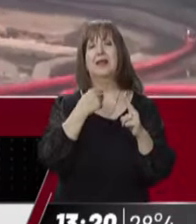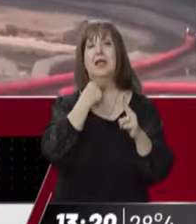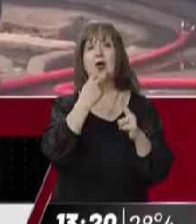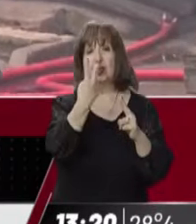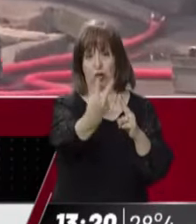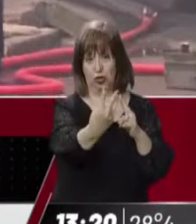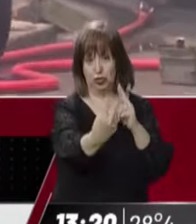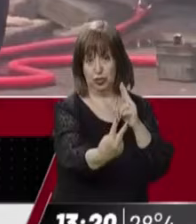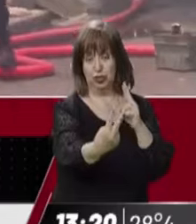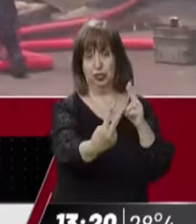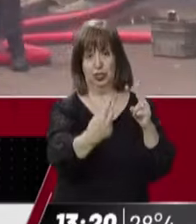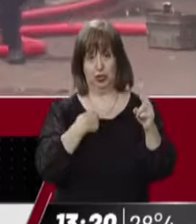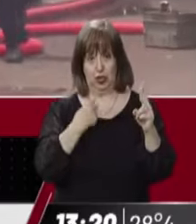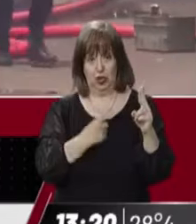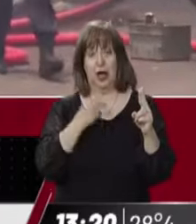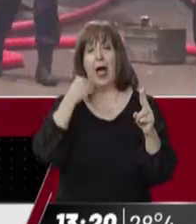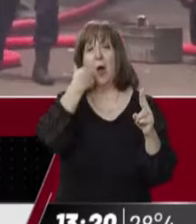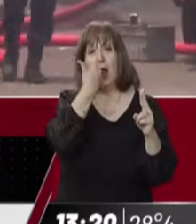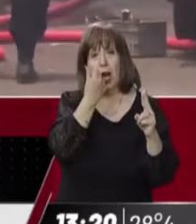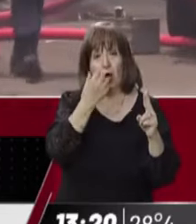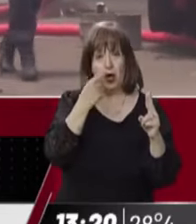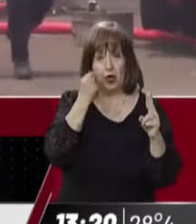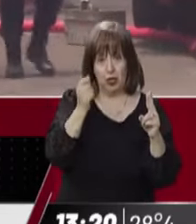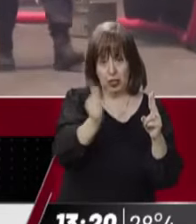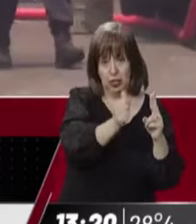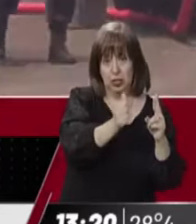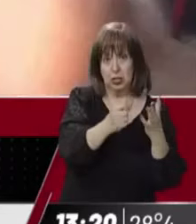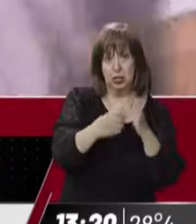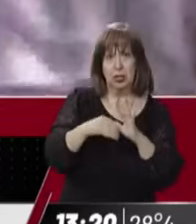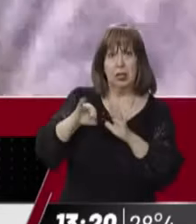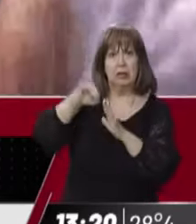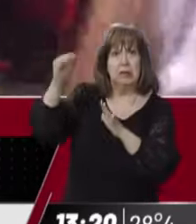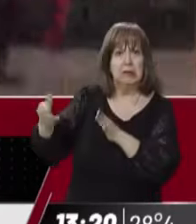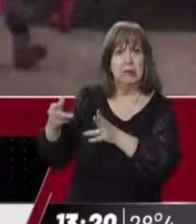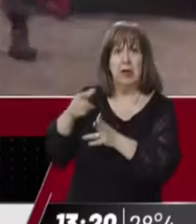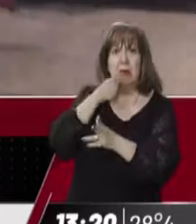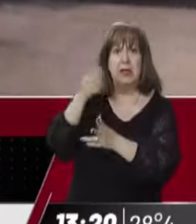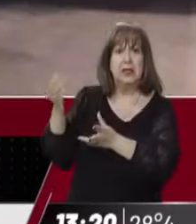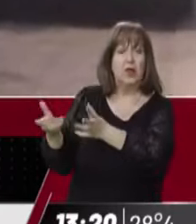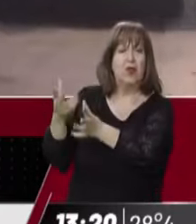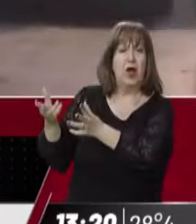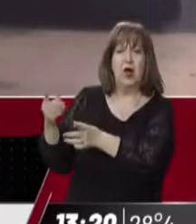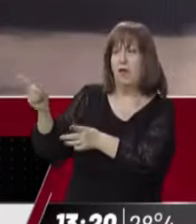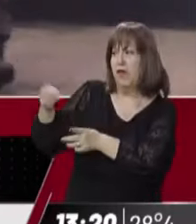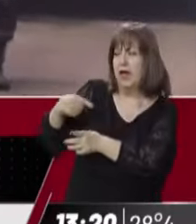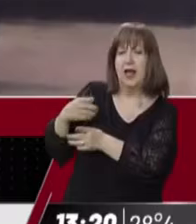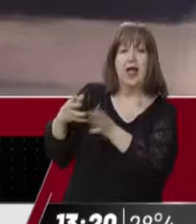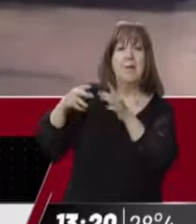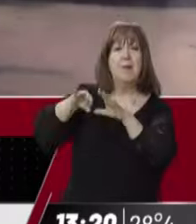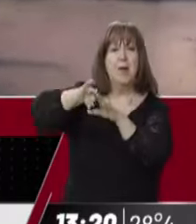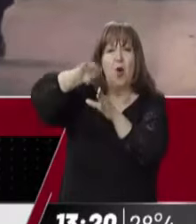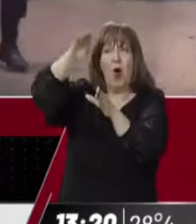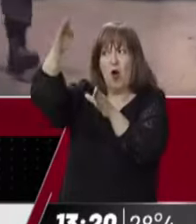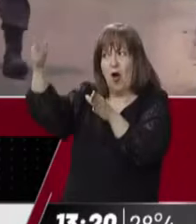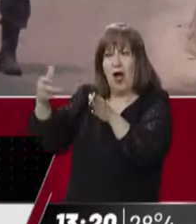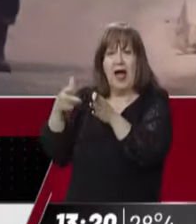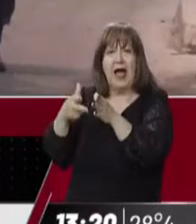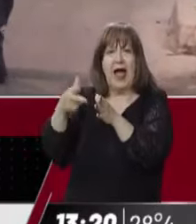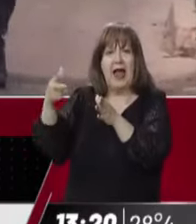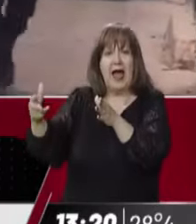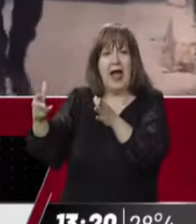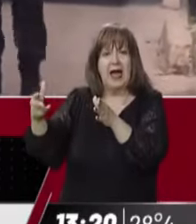dónde vino el fuego del garaje sabes de qué qué podría haberse aprendido no no sabemos hay en el garaje un